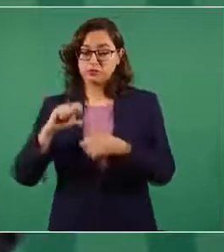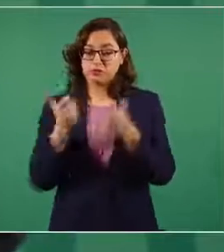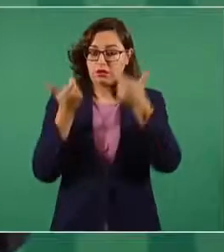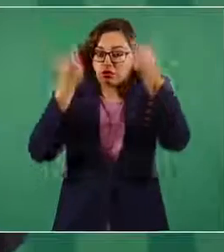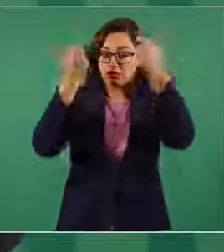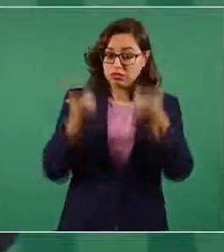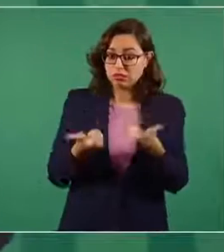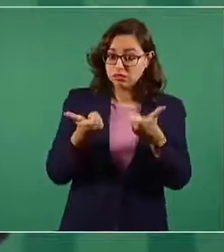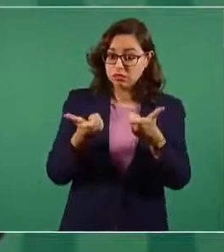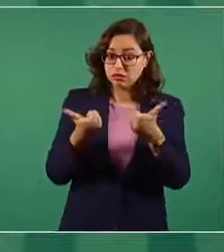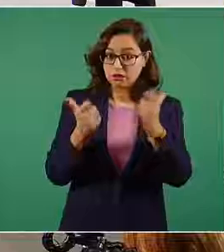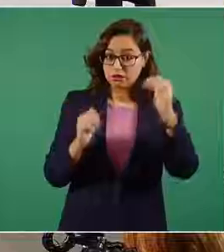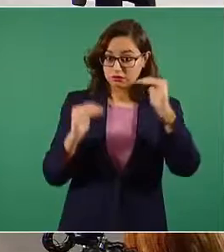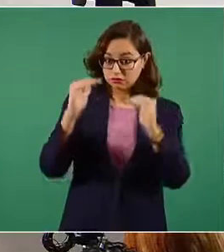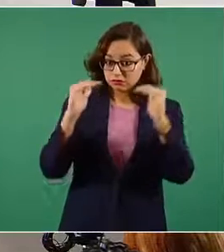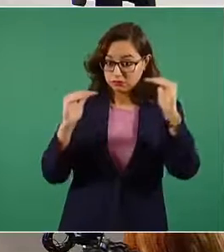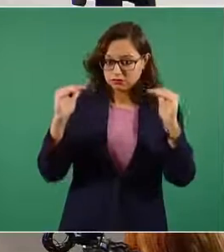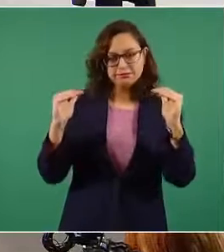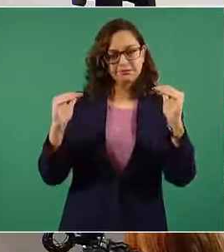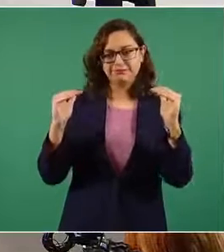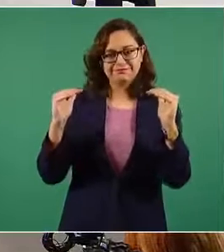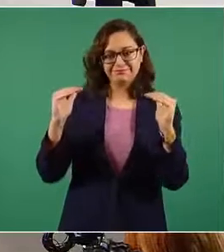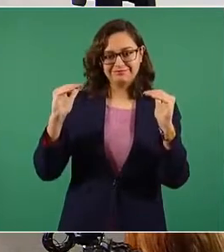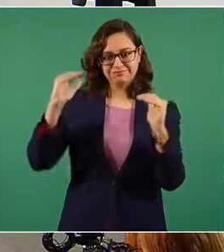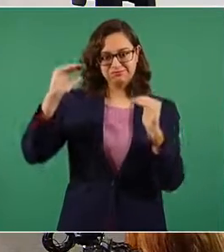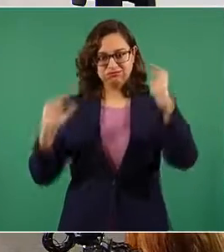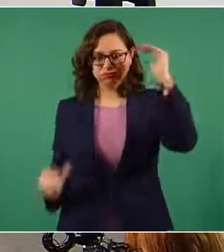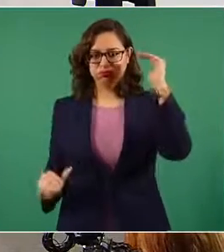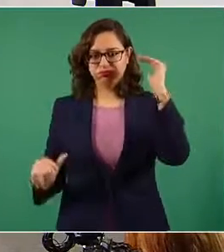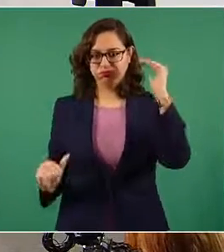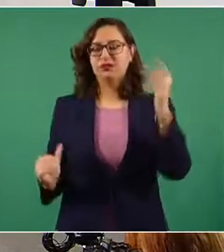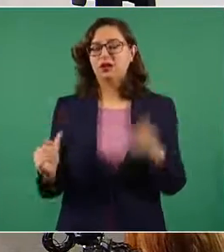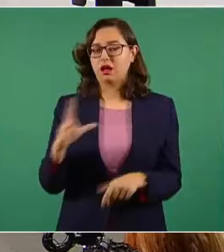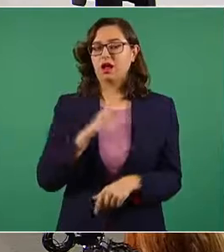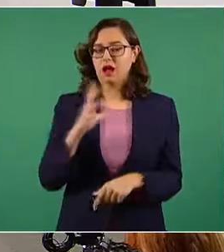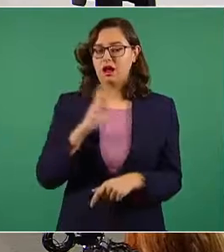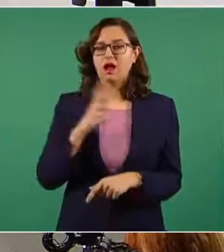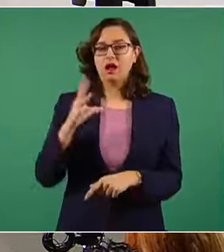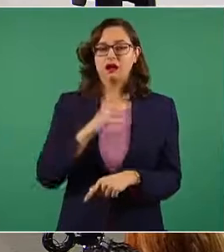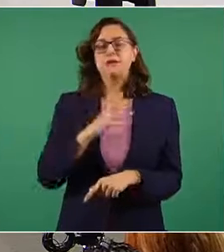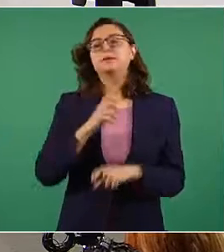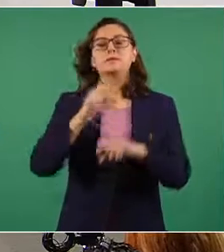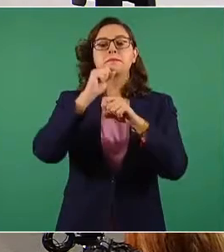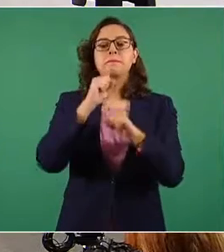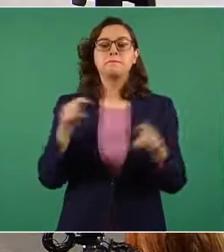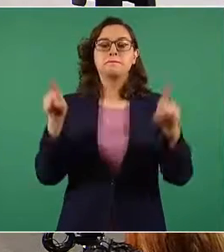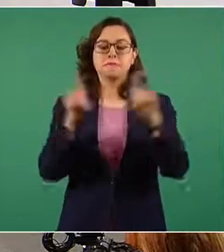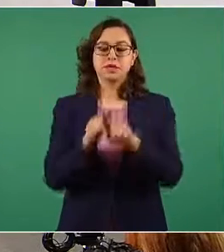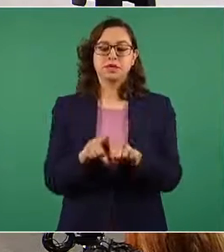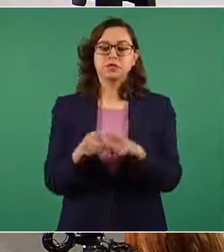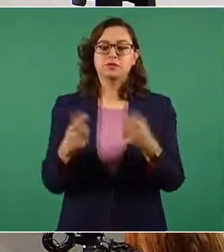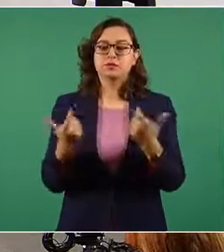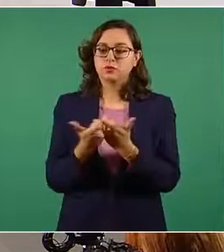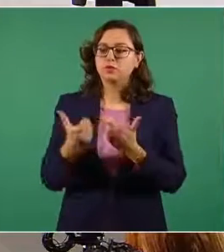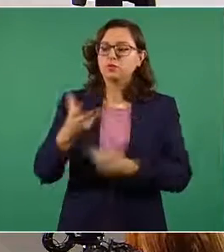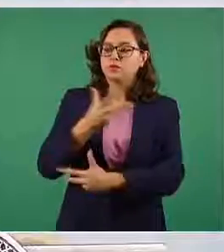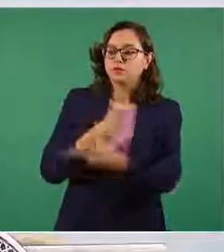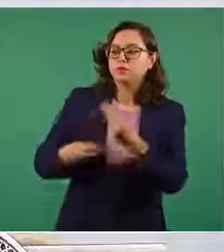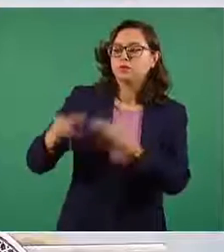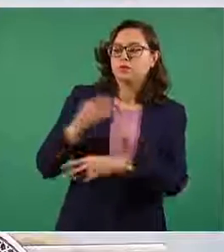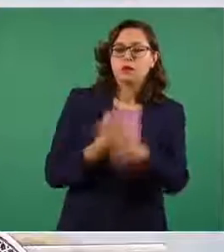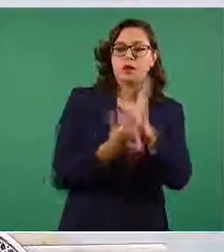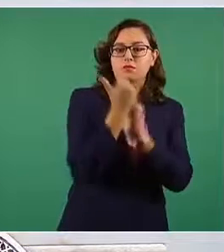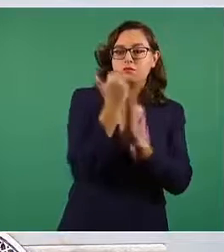Centroamérica. Y también ahora hay una diferencia en cuanto al ritmo que va a tener la recuperación de la economía. Ayer